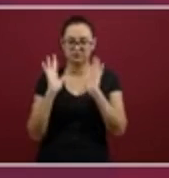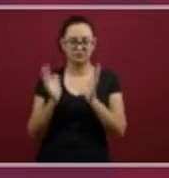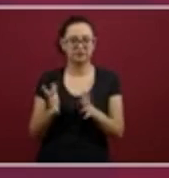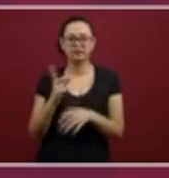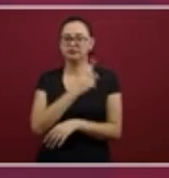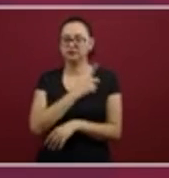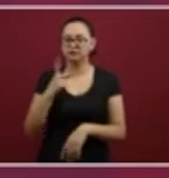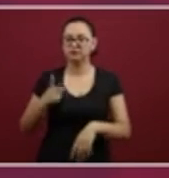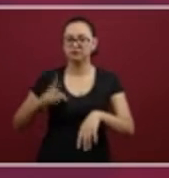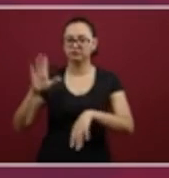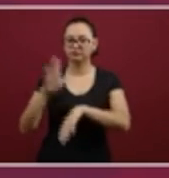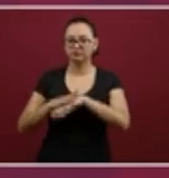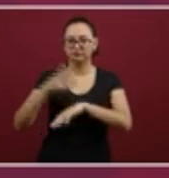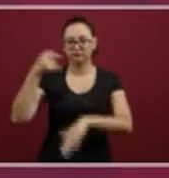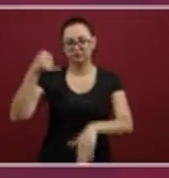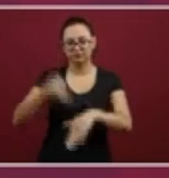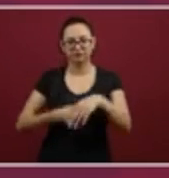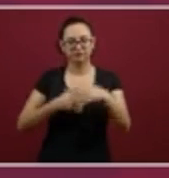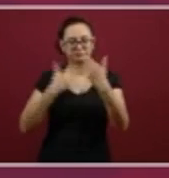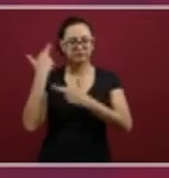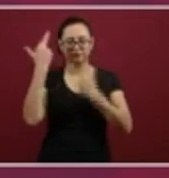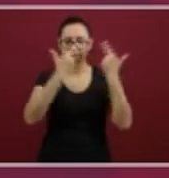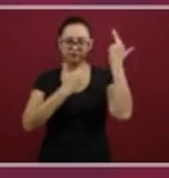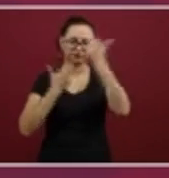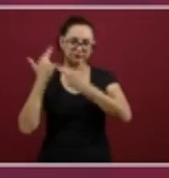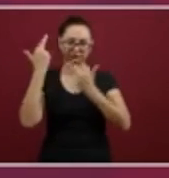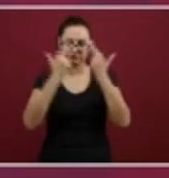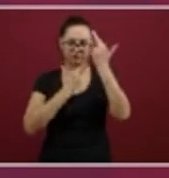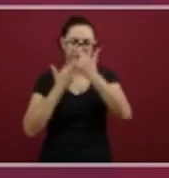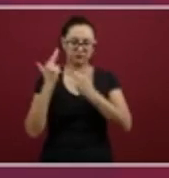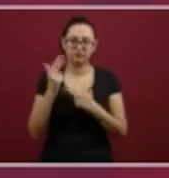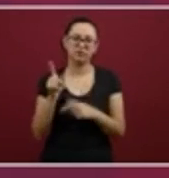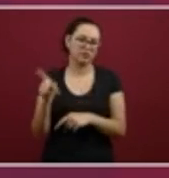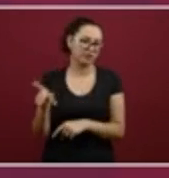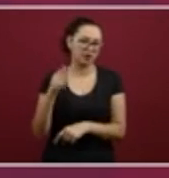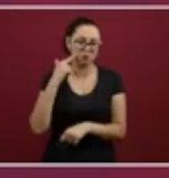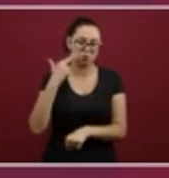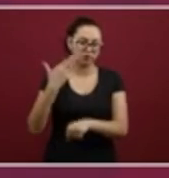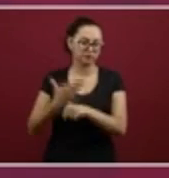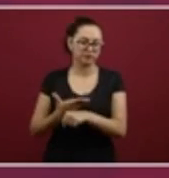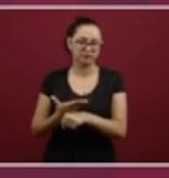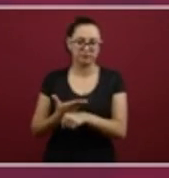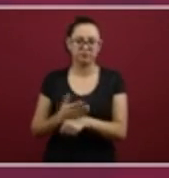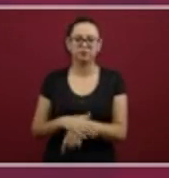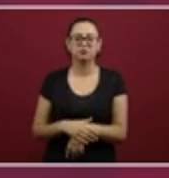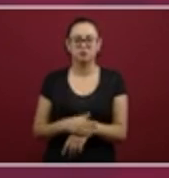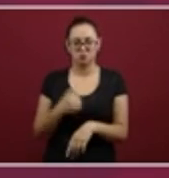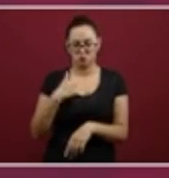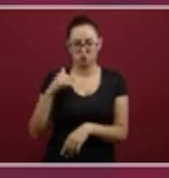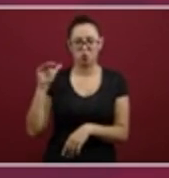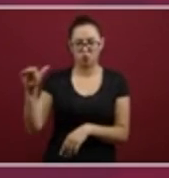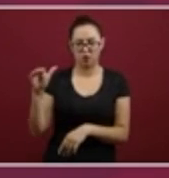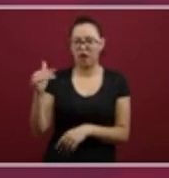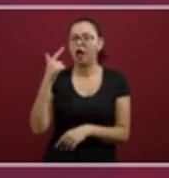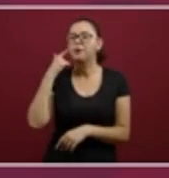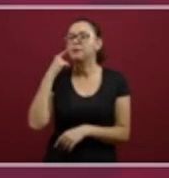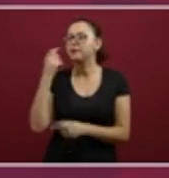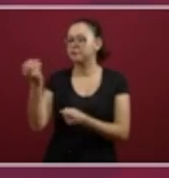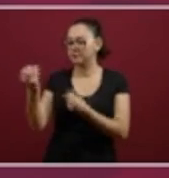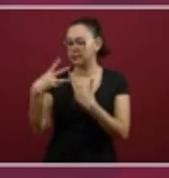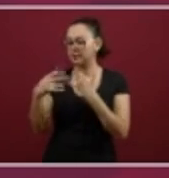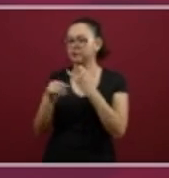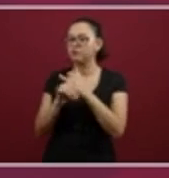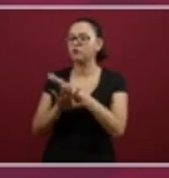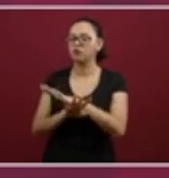analizarlo bien. Este es un asunto que lo está viendo Hacienda. Voy a pedir que me informen